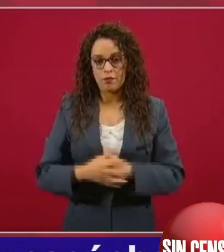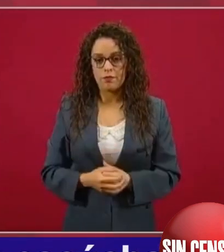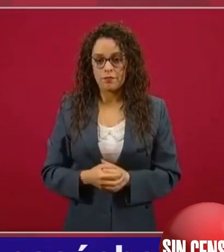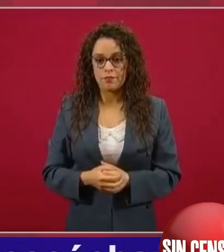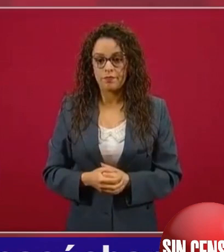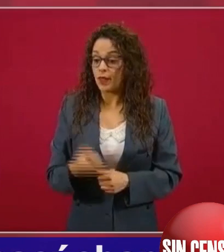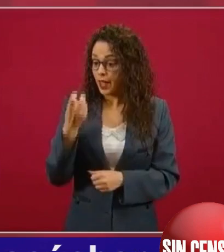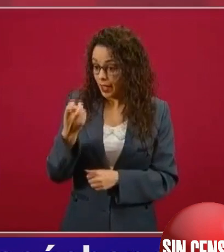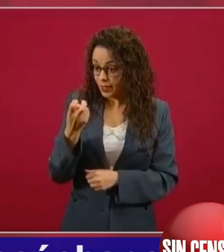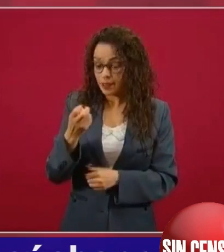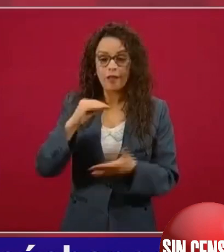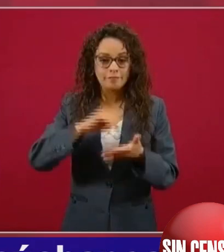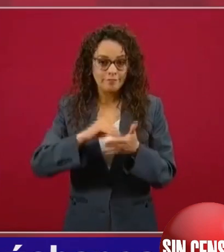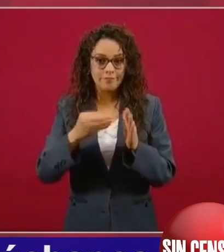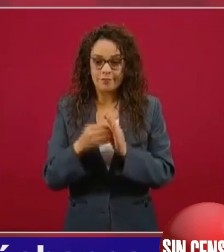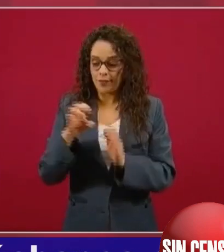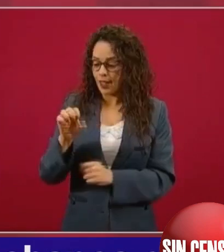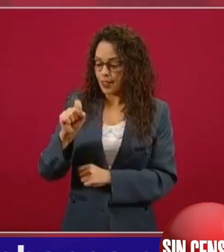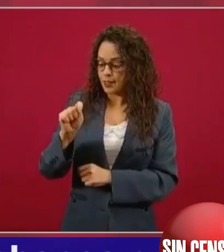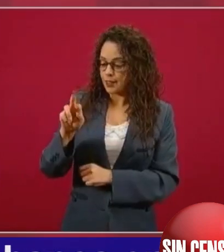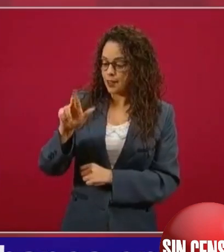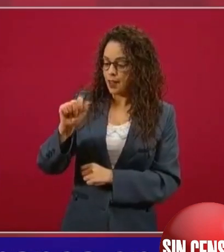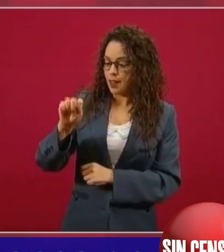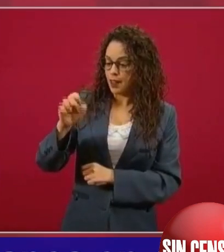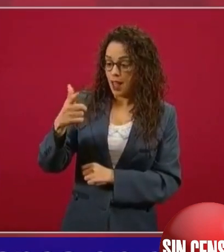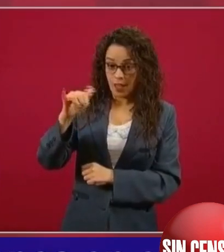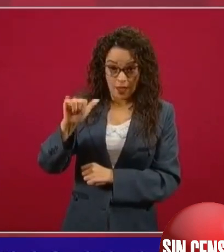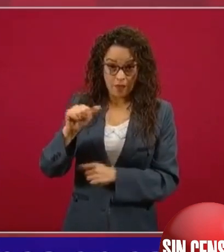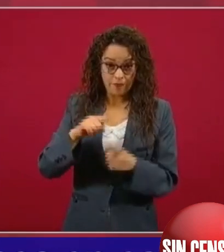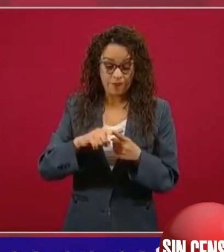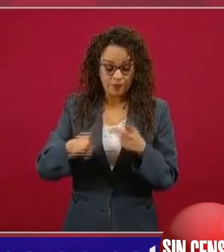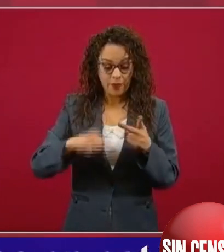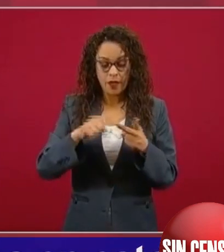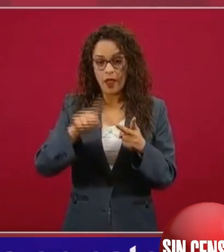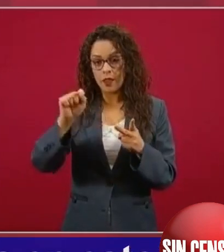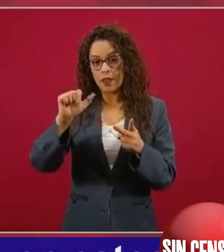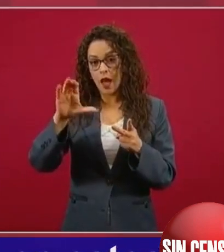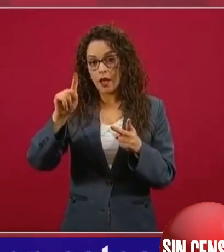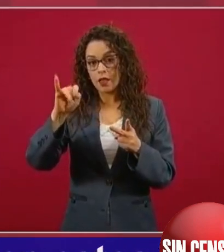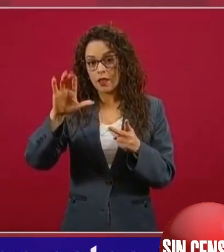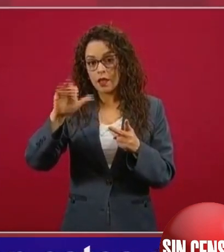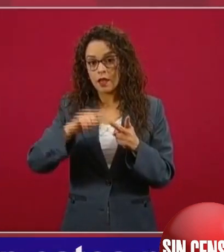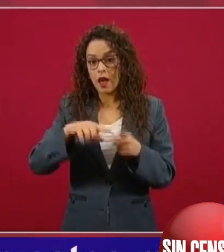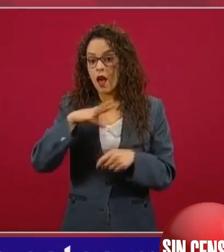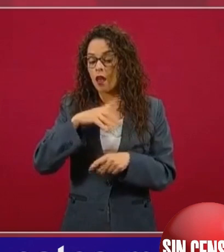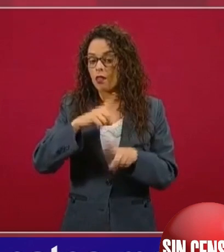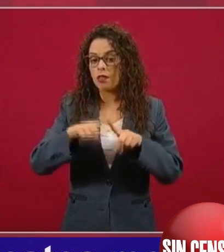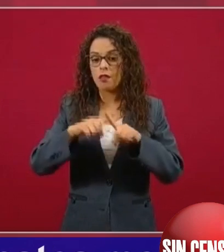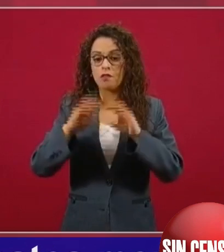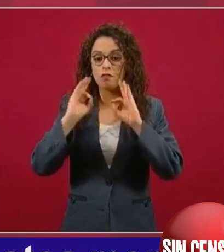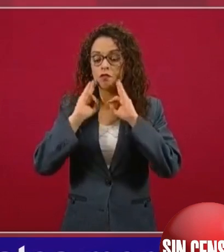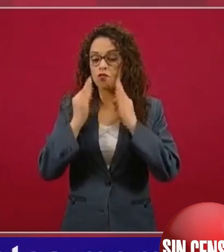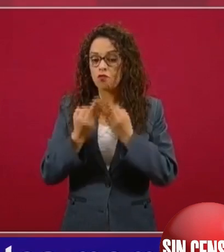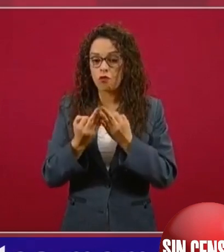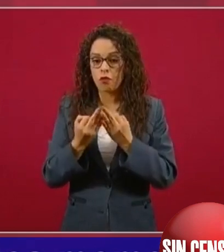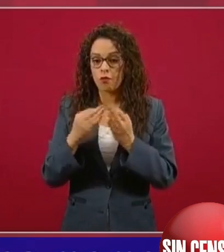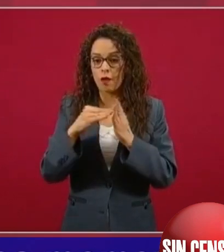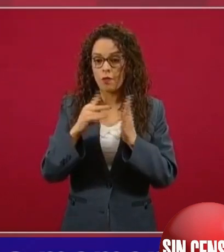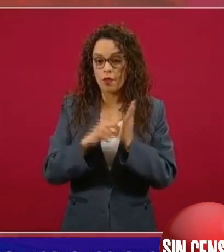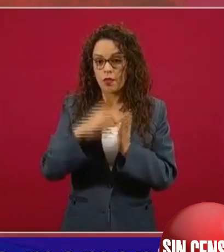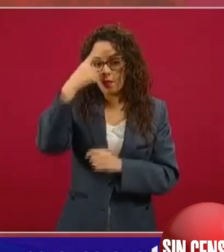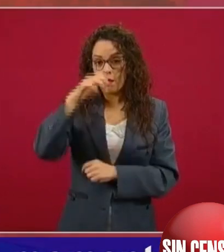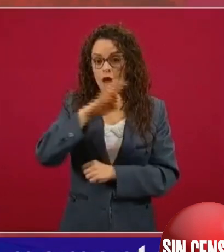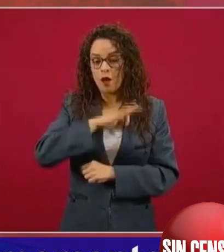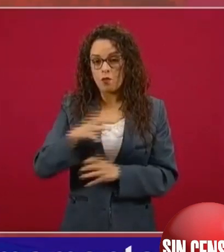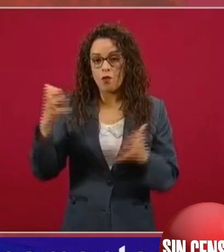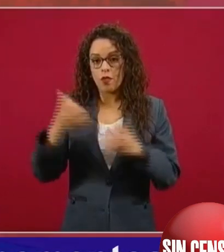estrategia. La táctica incluye diversas modalidades específicas para lograr estos 3 propósitos